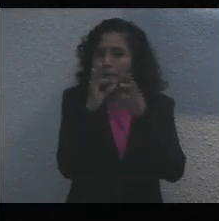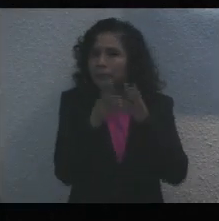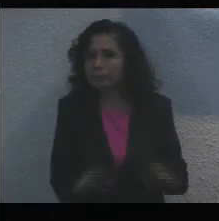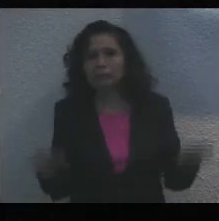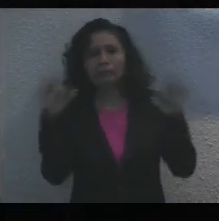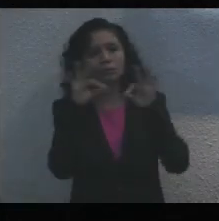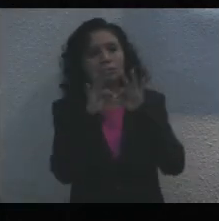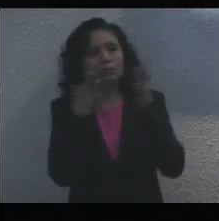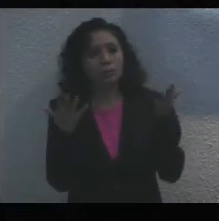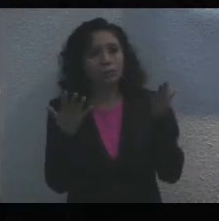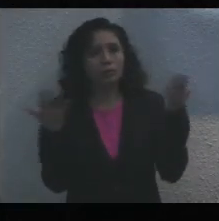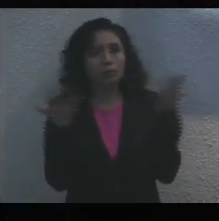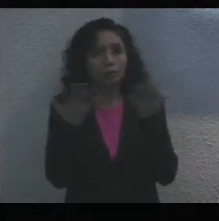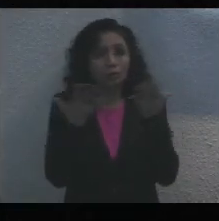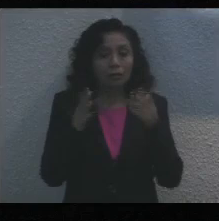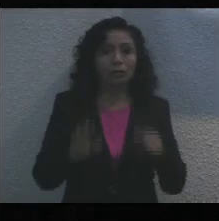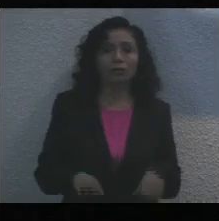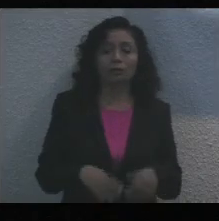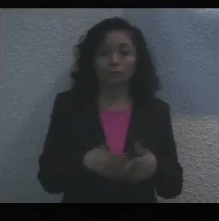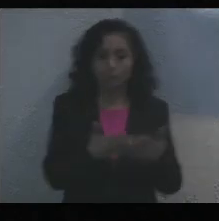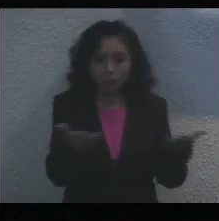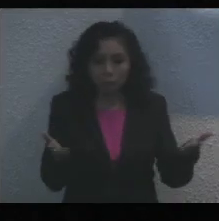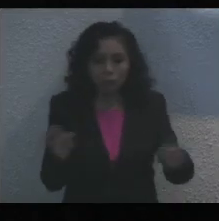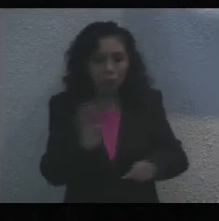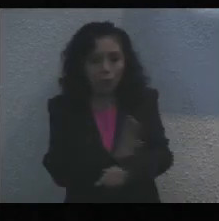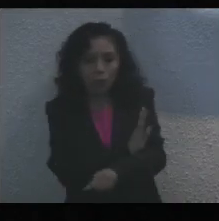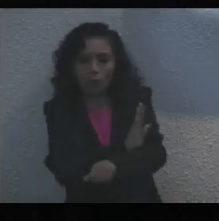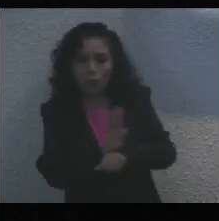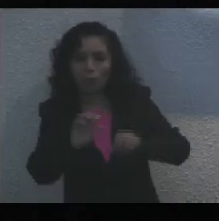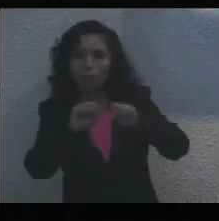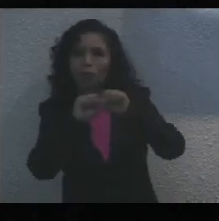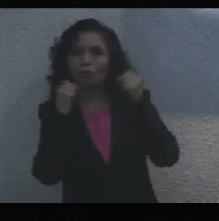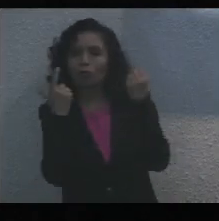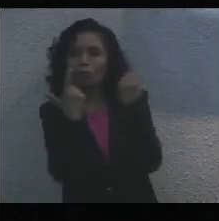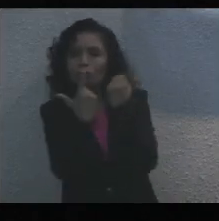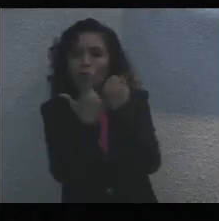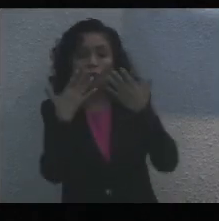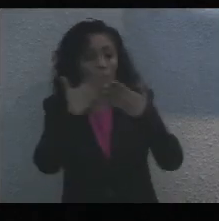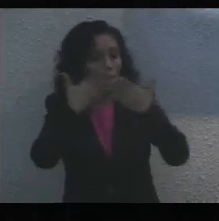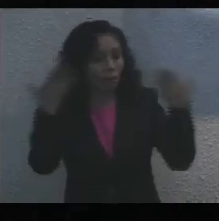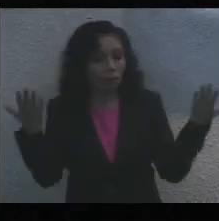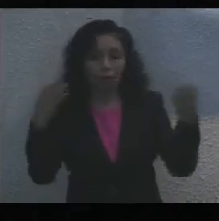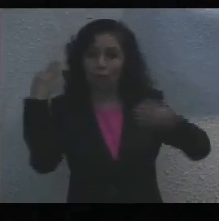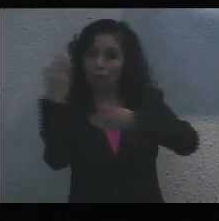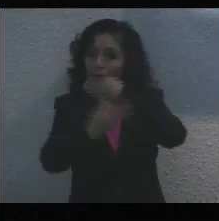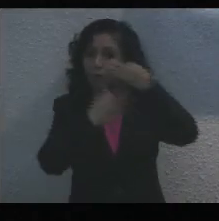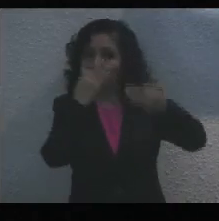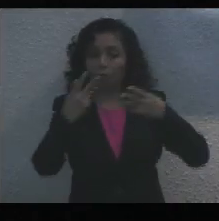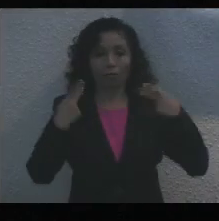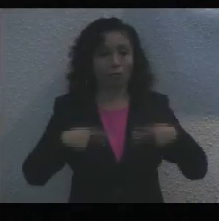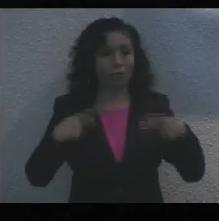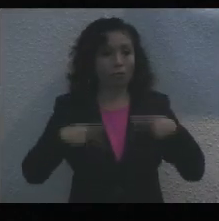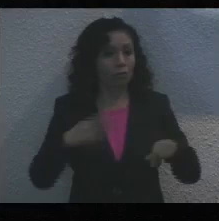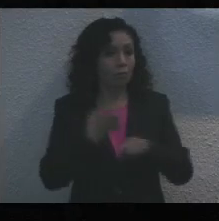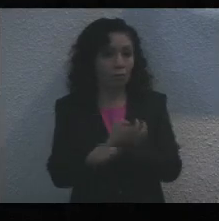pendientes, como el bienestar social por igual a todas partes y a todos los ciudadanos del